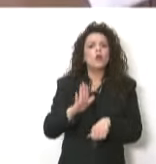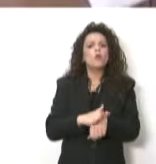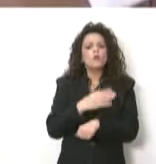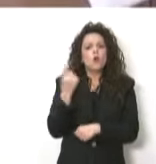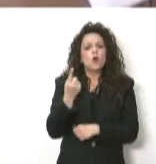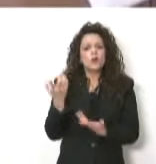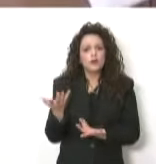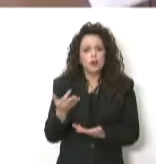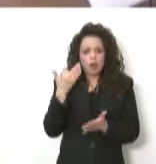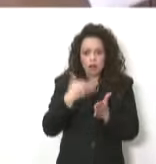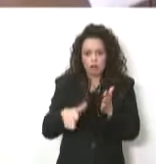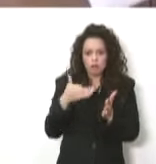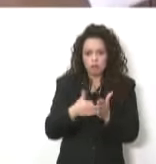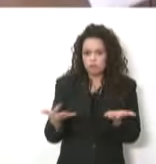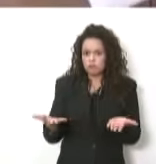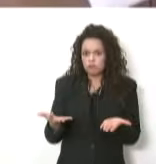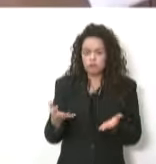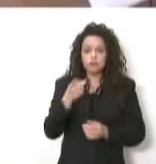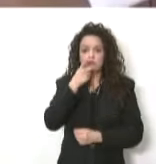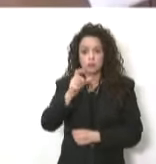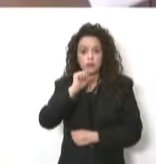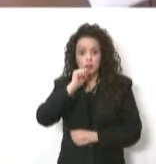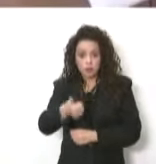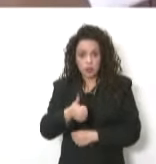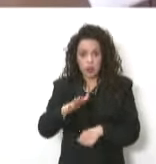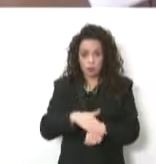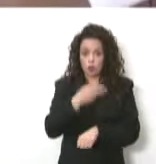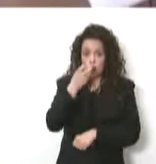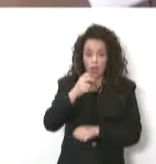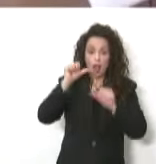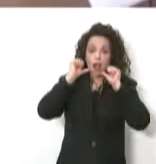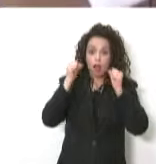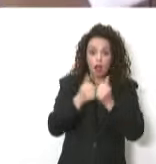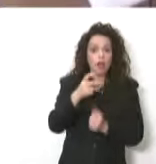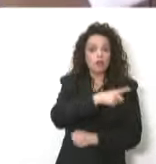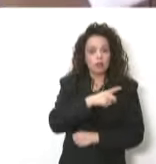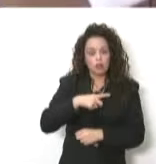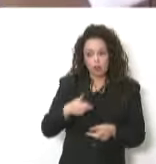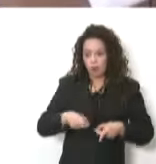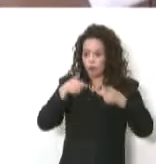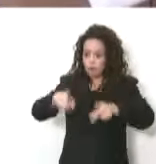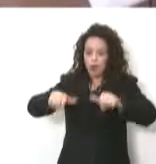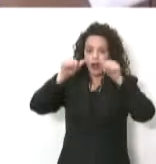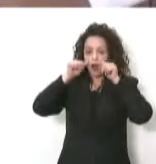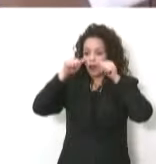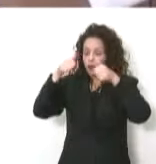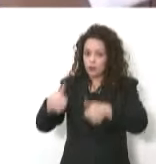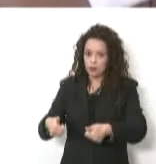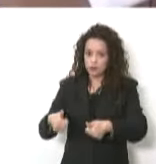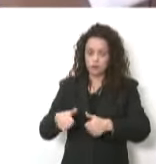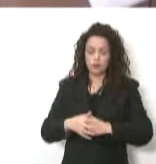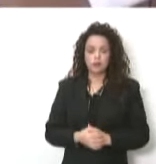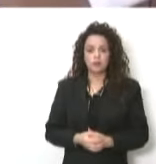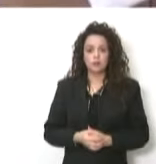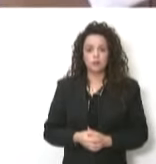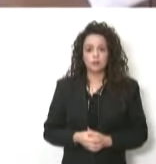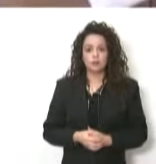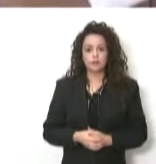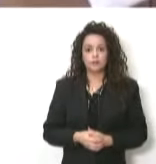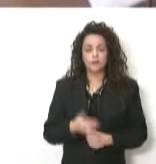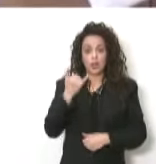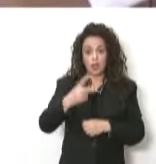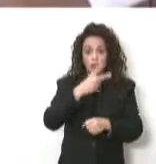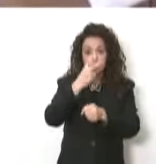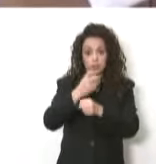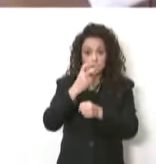la inexistencia, ya que fue una de las áreas instruidas a dar atención a la recomendación. Y la segunda, la remitió